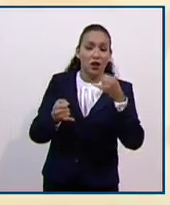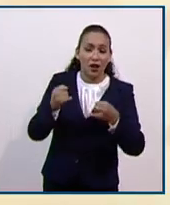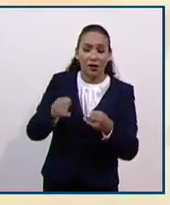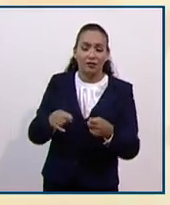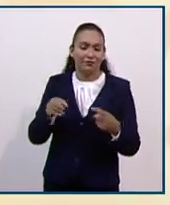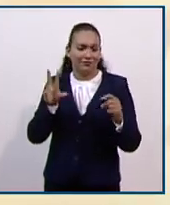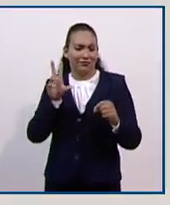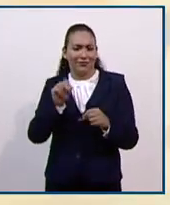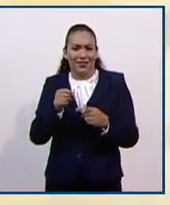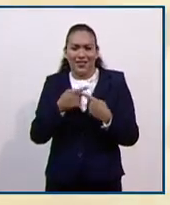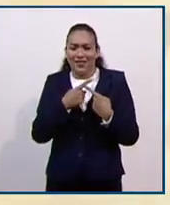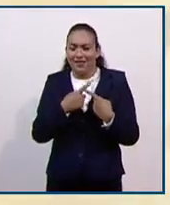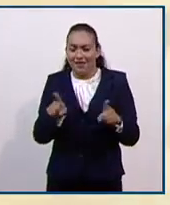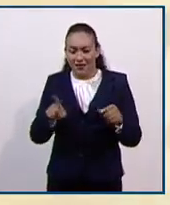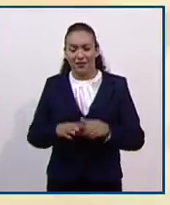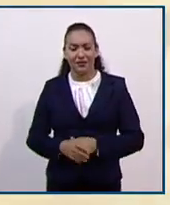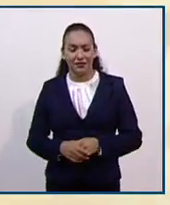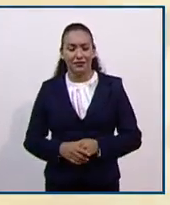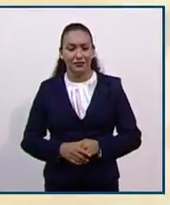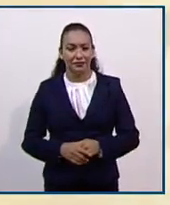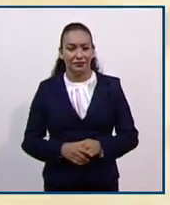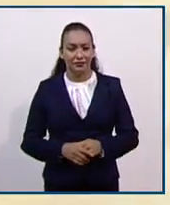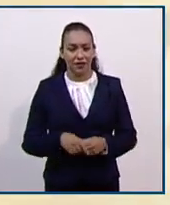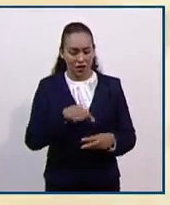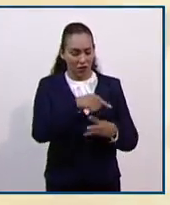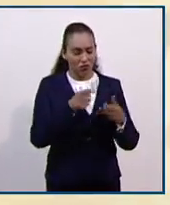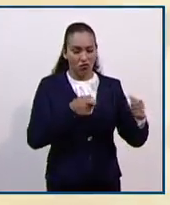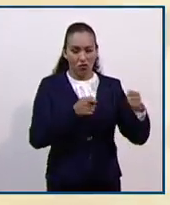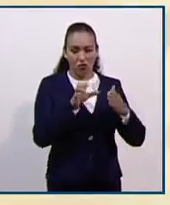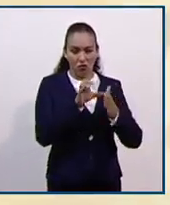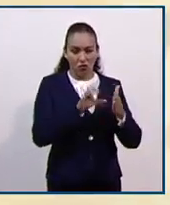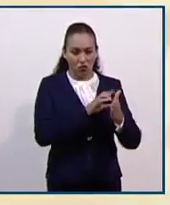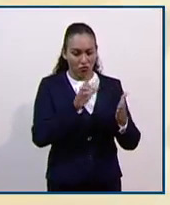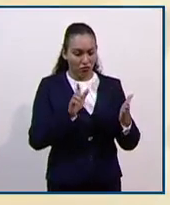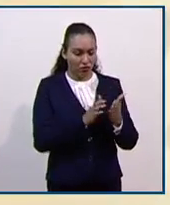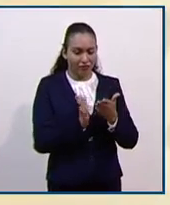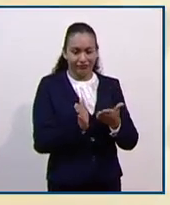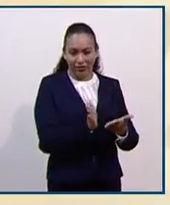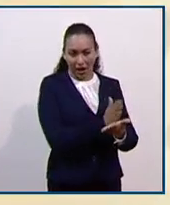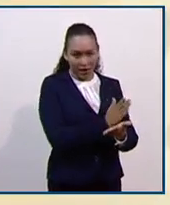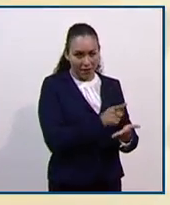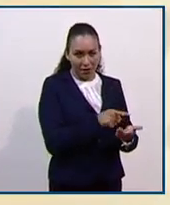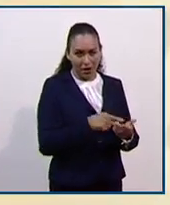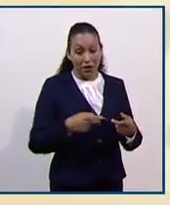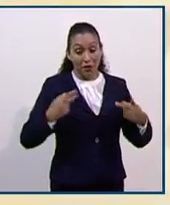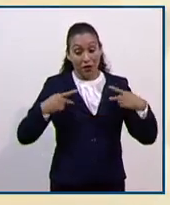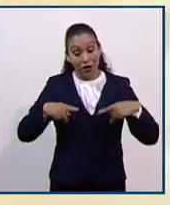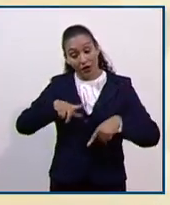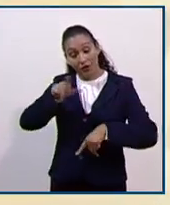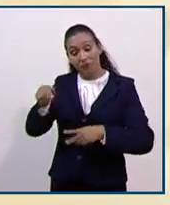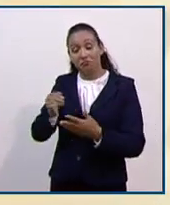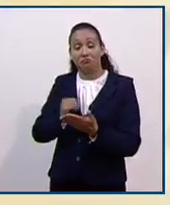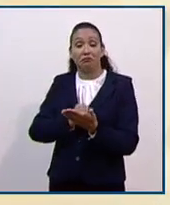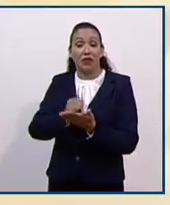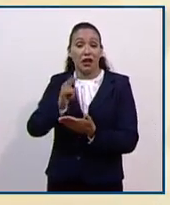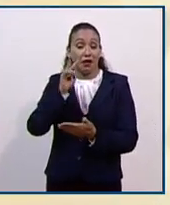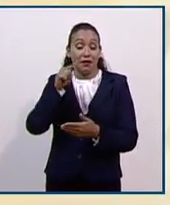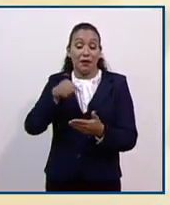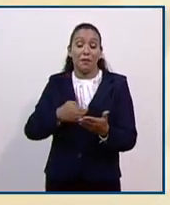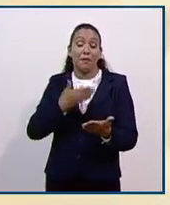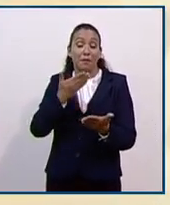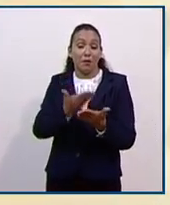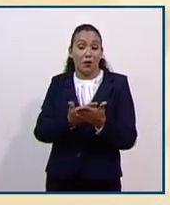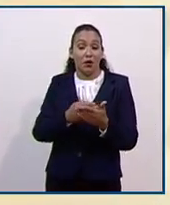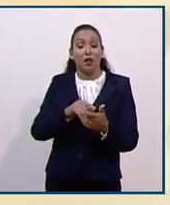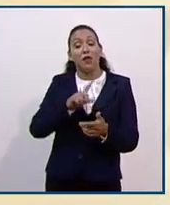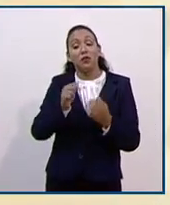formas muy distintas. Es una reforma que la sociedad tendrá que decidir en el momento en que esta iniciativa sea